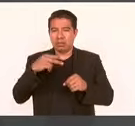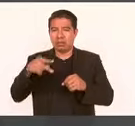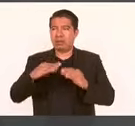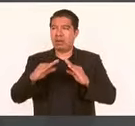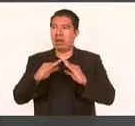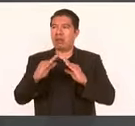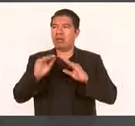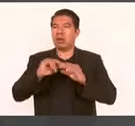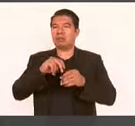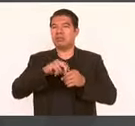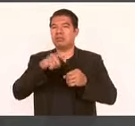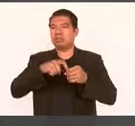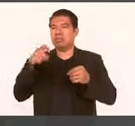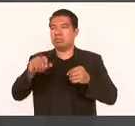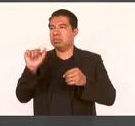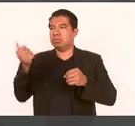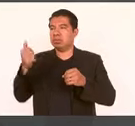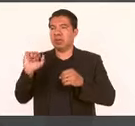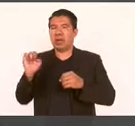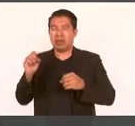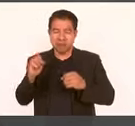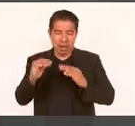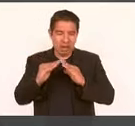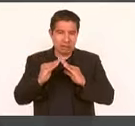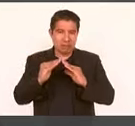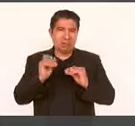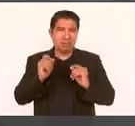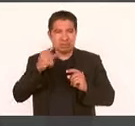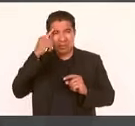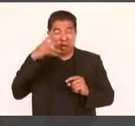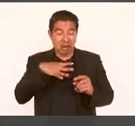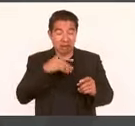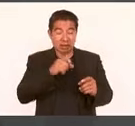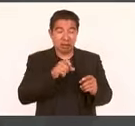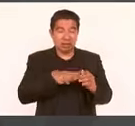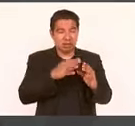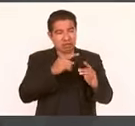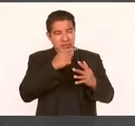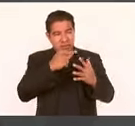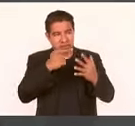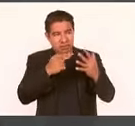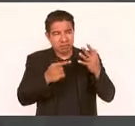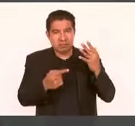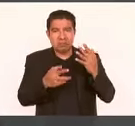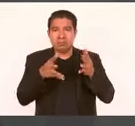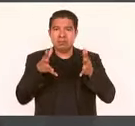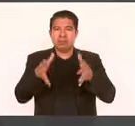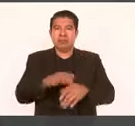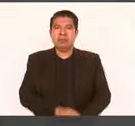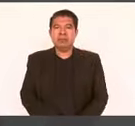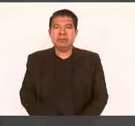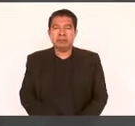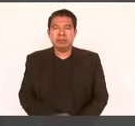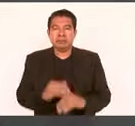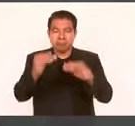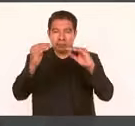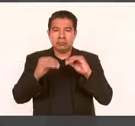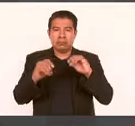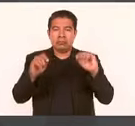lo que faltará por atender el próximo año serán los casos en los que los daños fueron menores. Podemos en